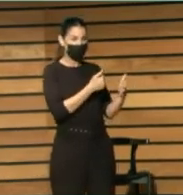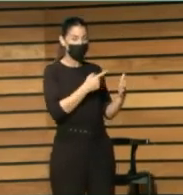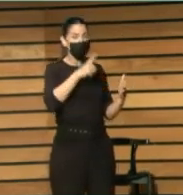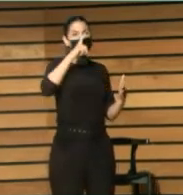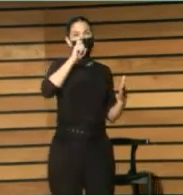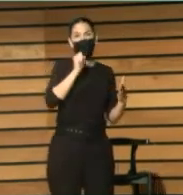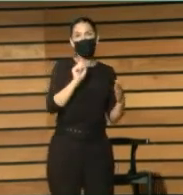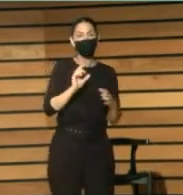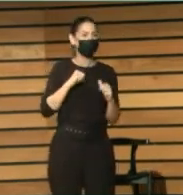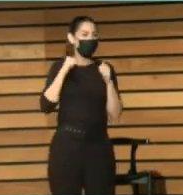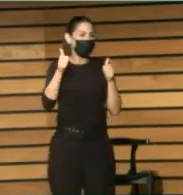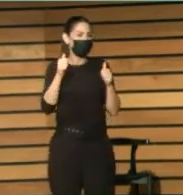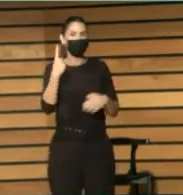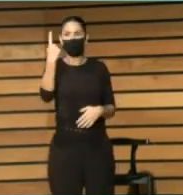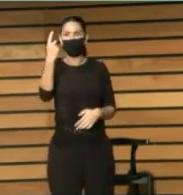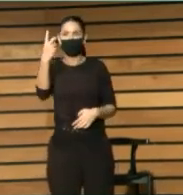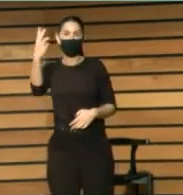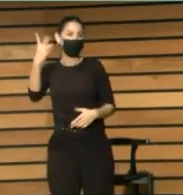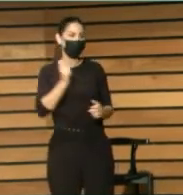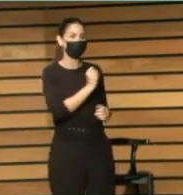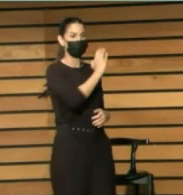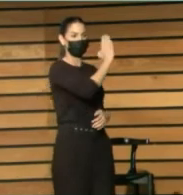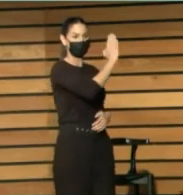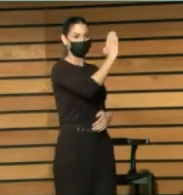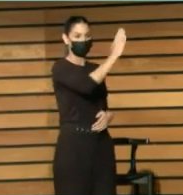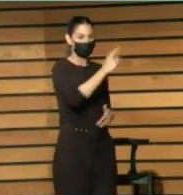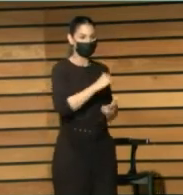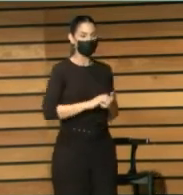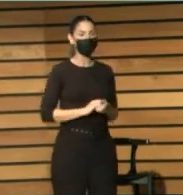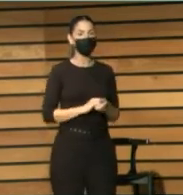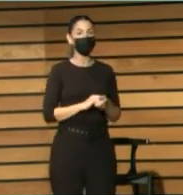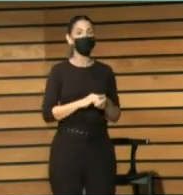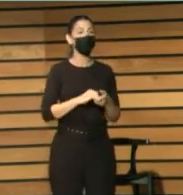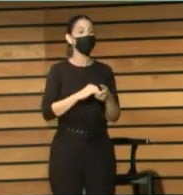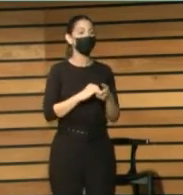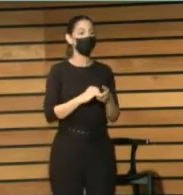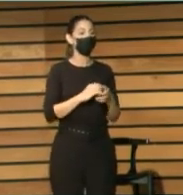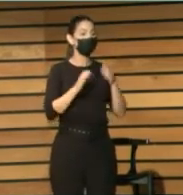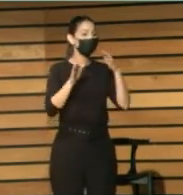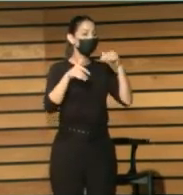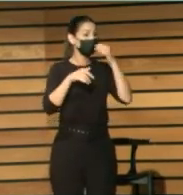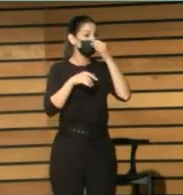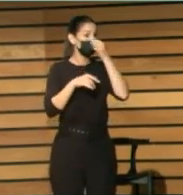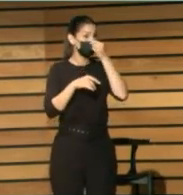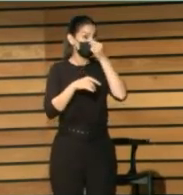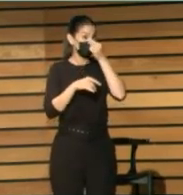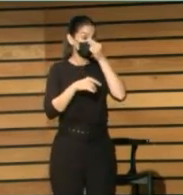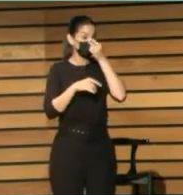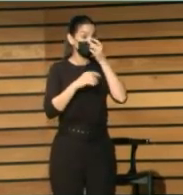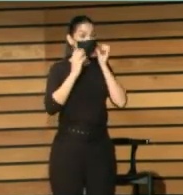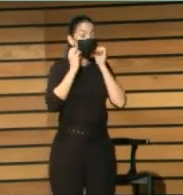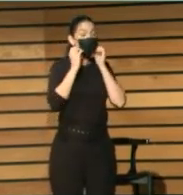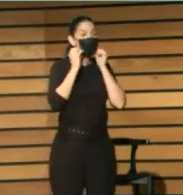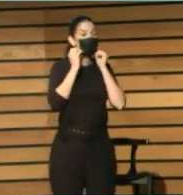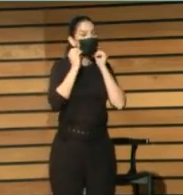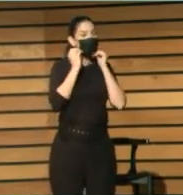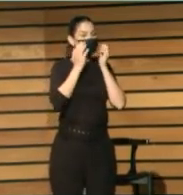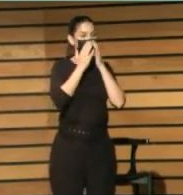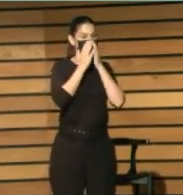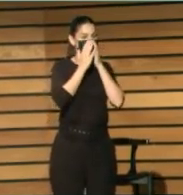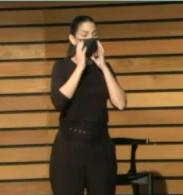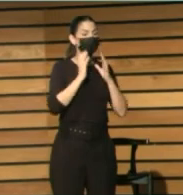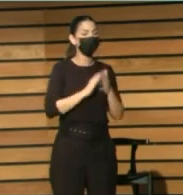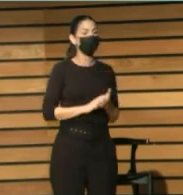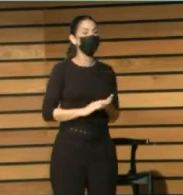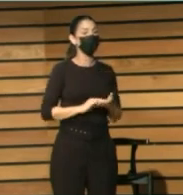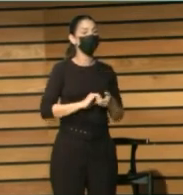austral que firmaba un hombre que entonces me pareció real, de hueso y carne y pensamiento, que se llamó en ese instante como alguien